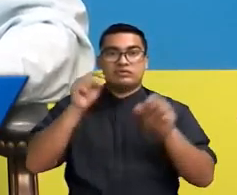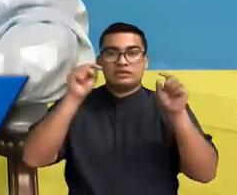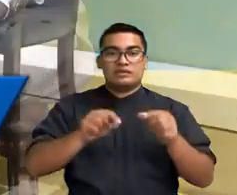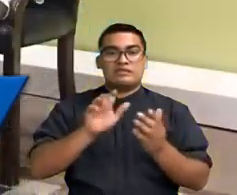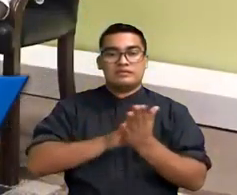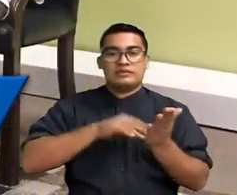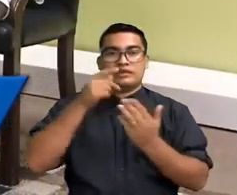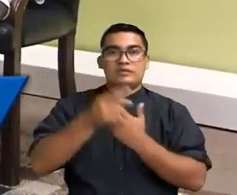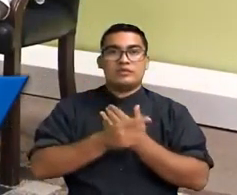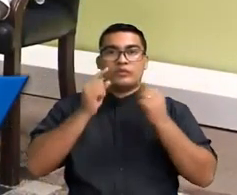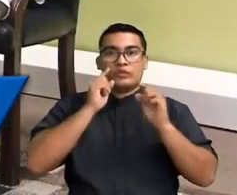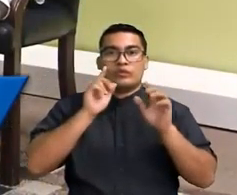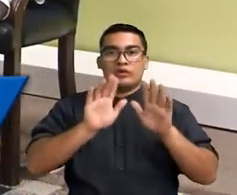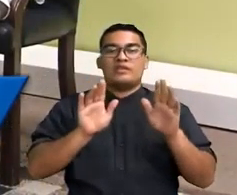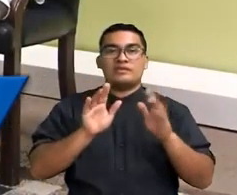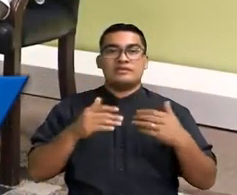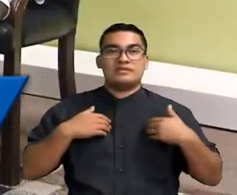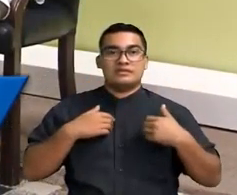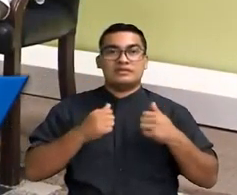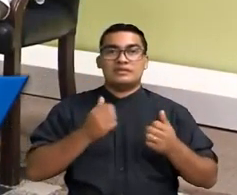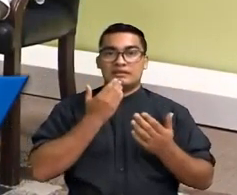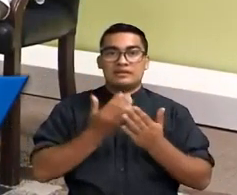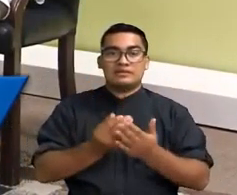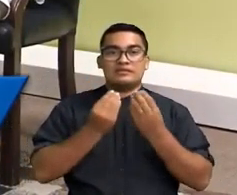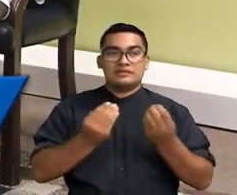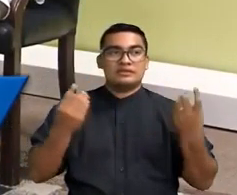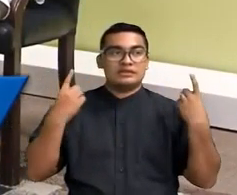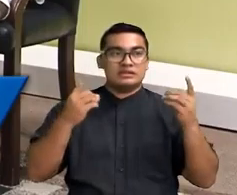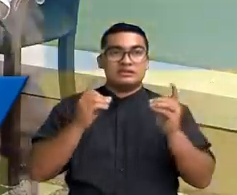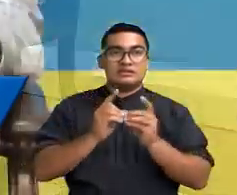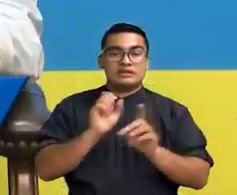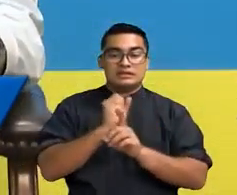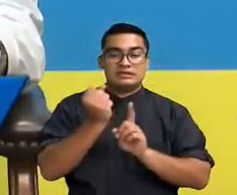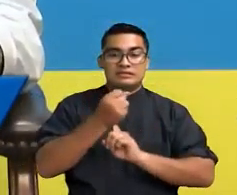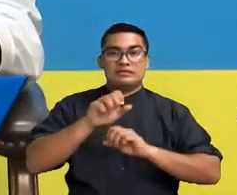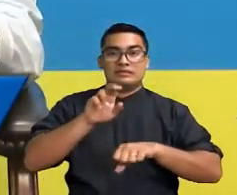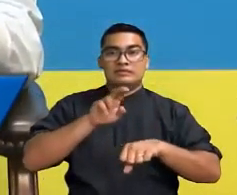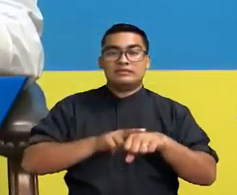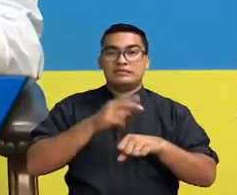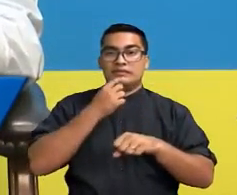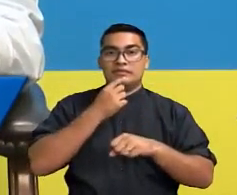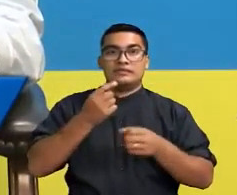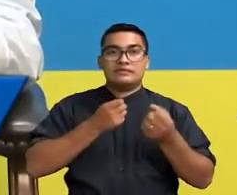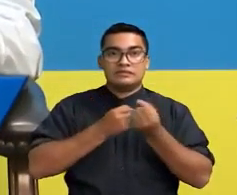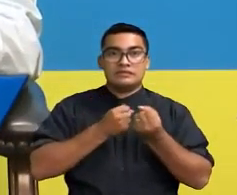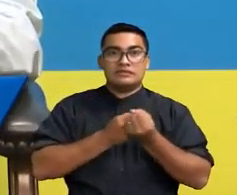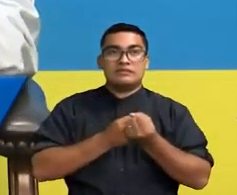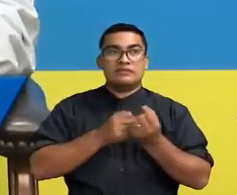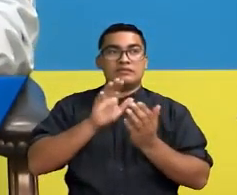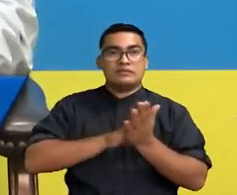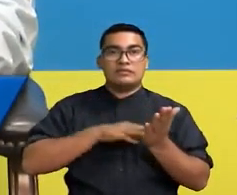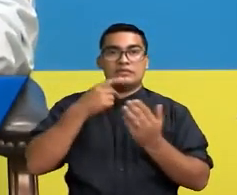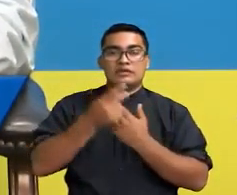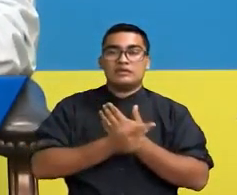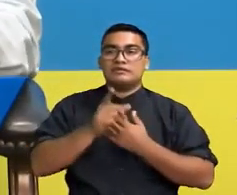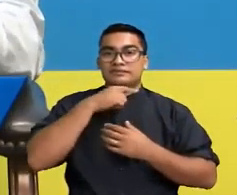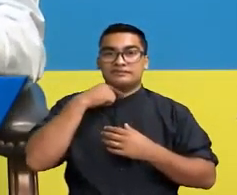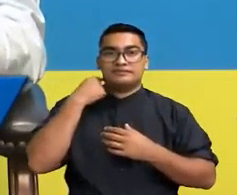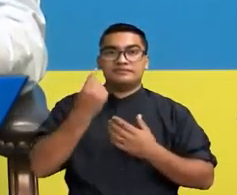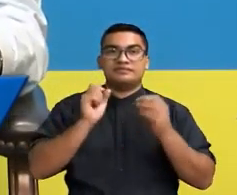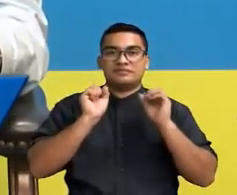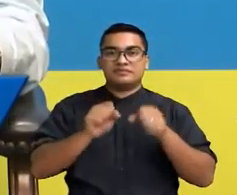programa Prevenir es Salud. Gracias a la dirección del canal parlamentario también por apoyarnos y hacer este proyecto una realidad